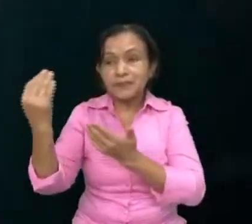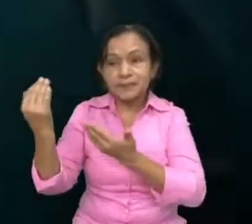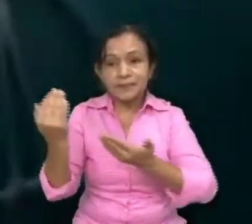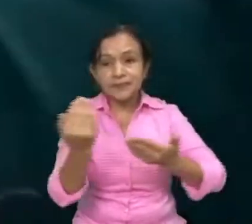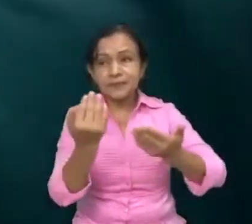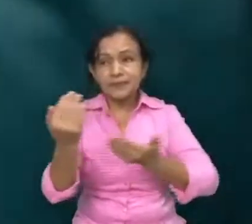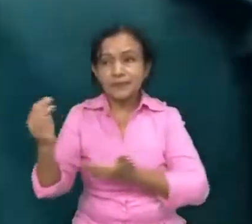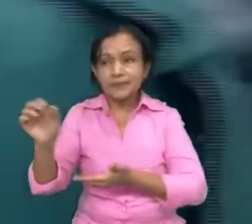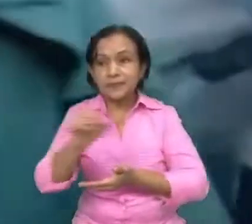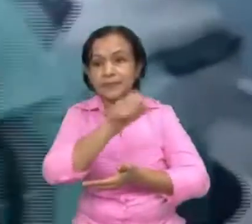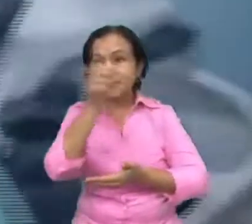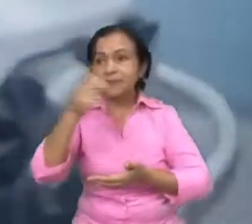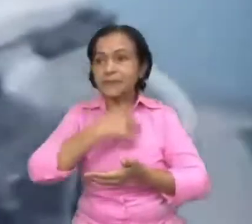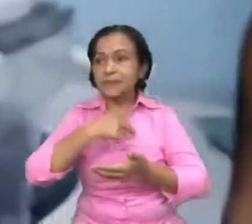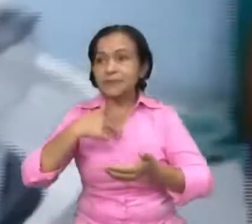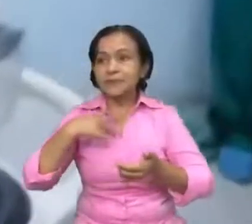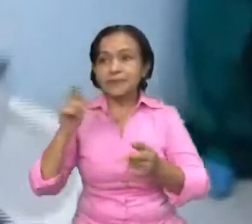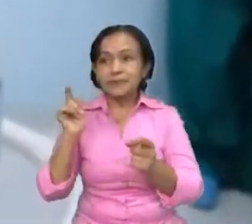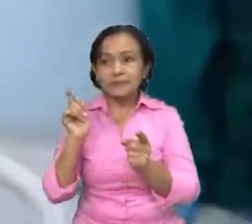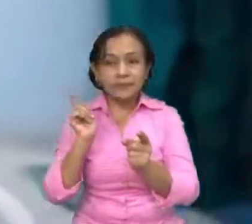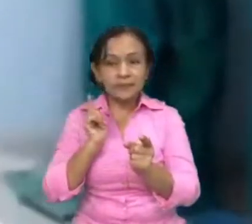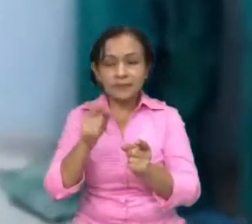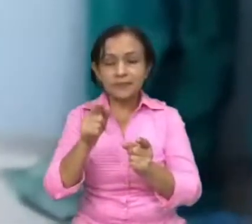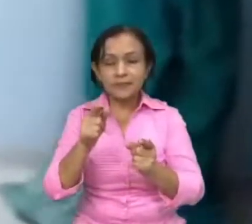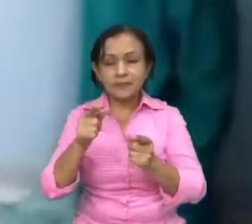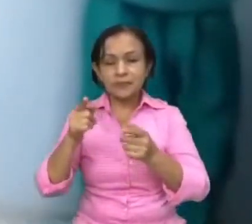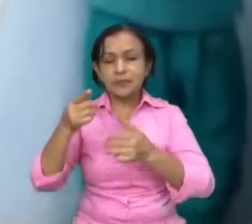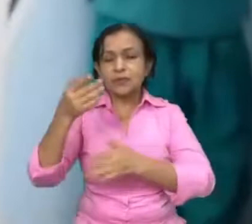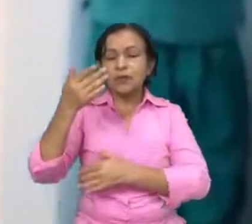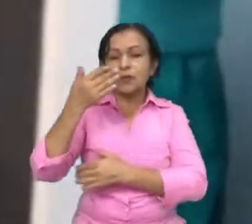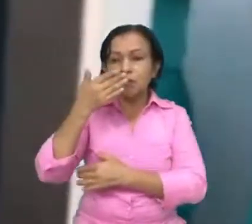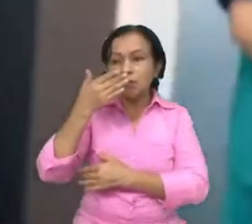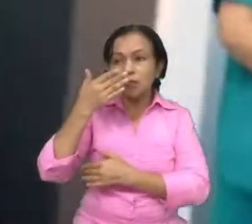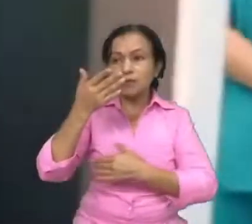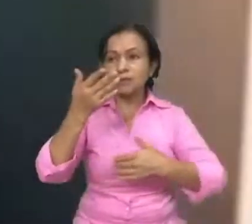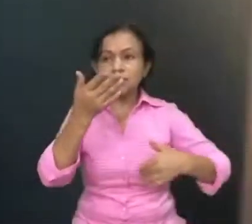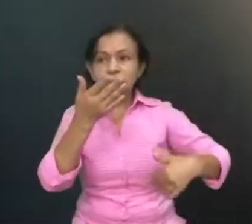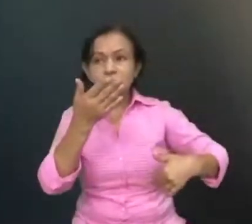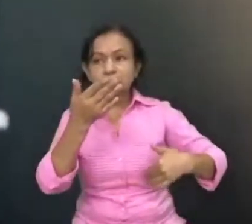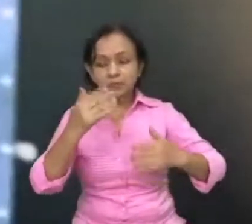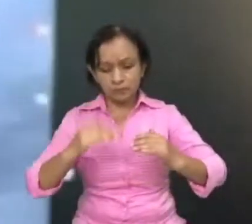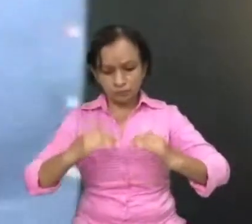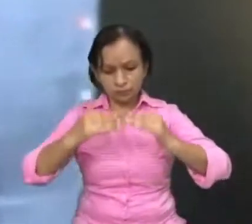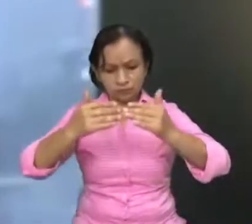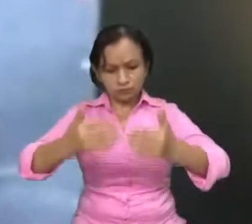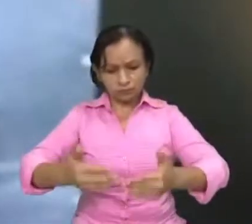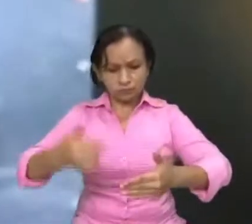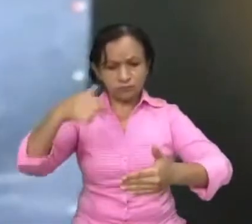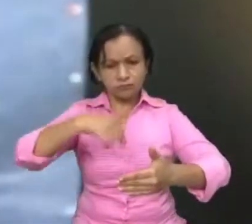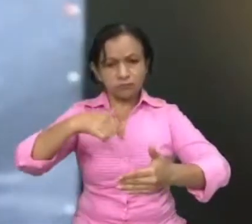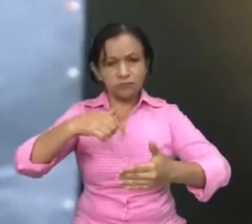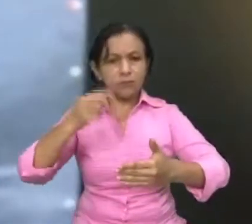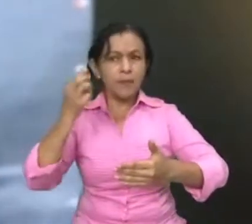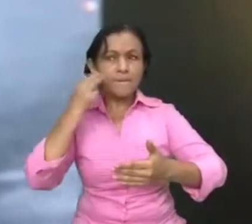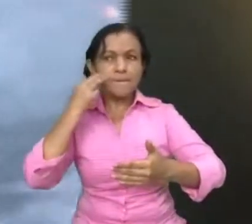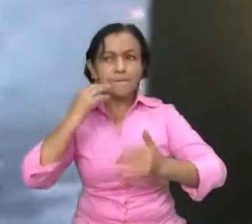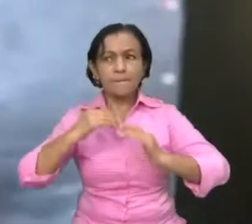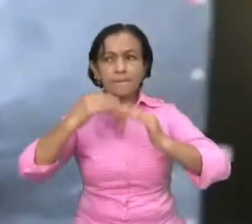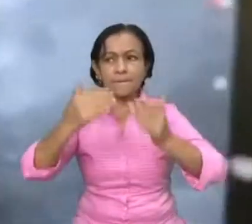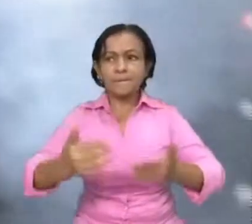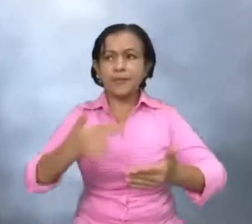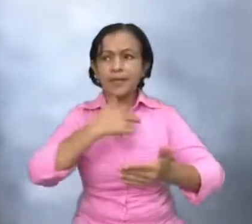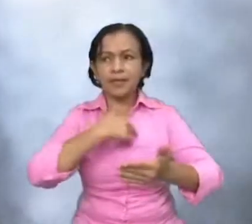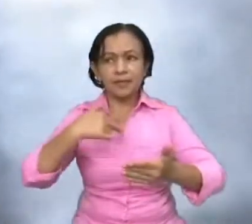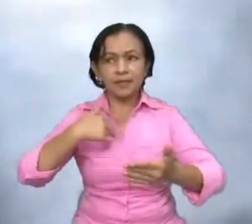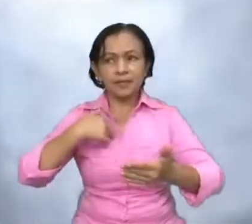otras anomalías más frecuentes que estamos encontrando son anomalías pulmonares, anomalías de la placenta, que en años atrás lo